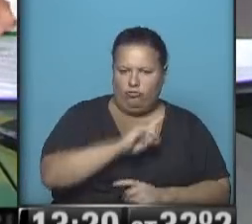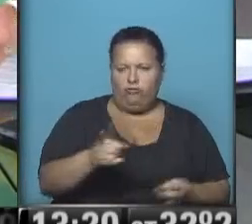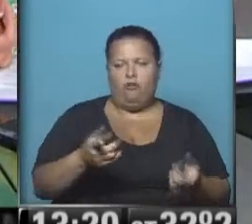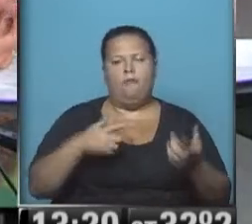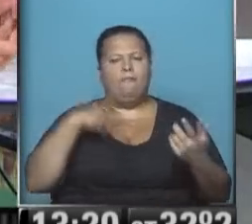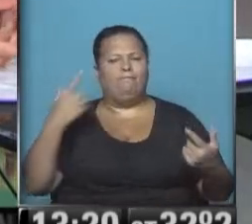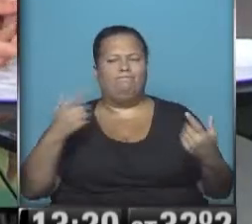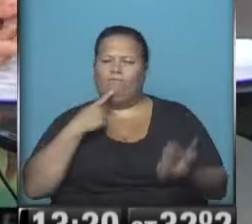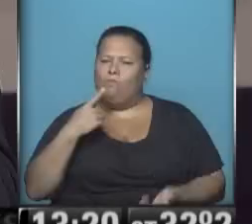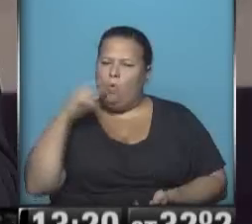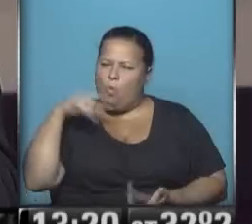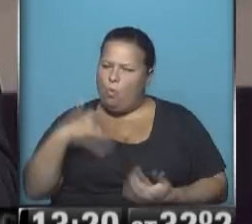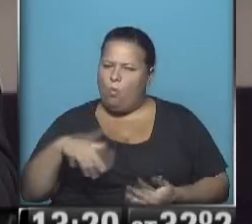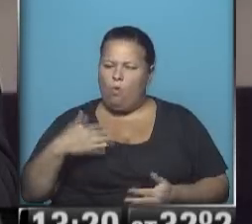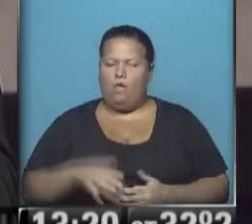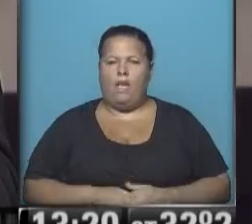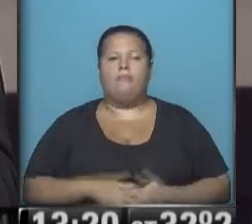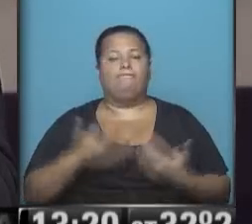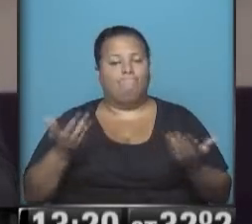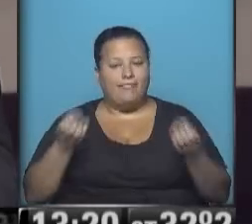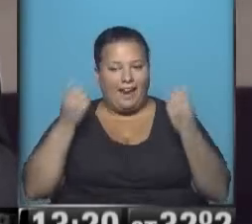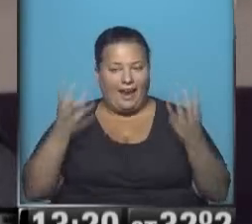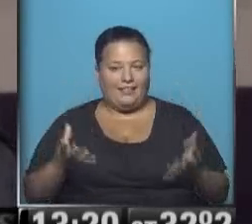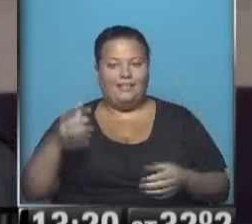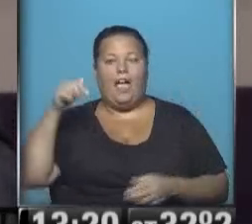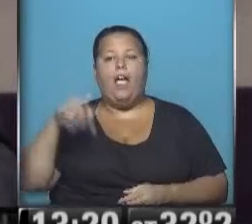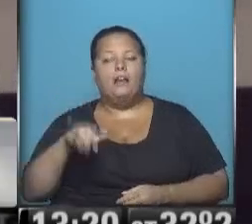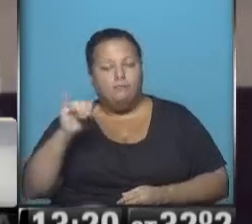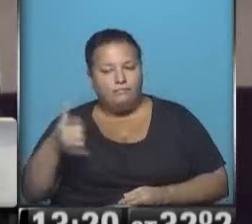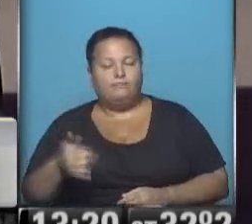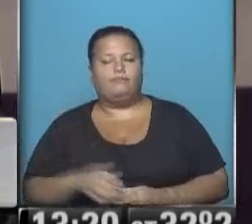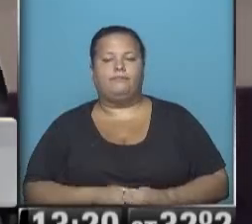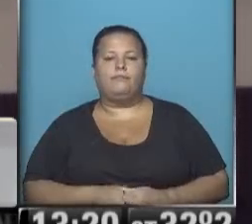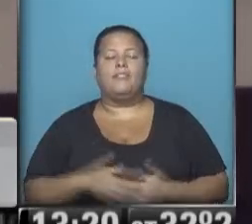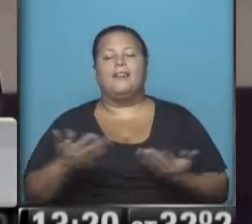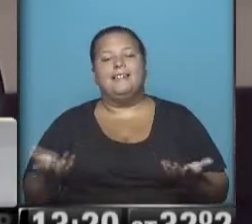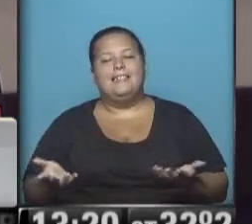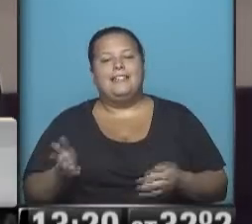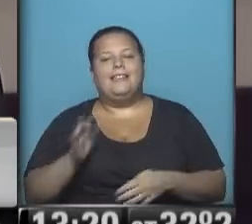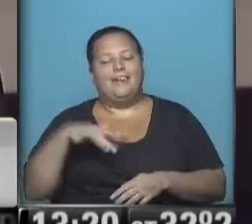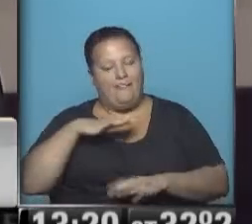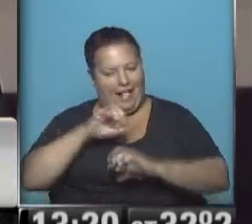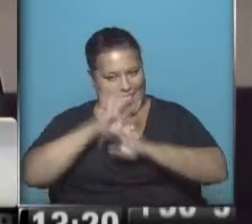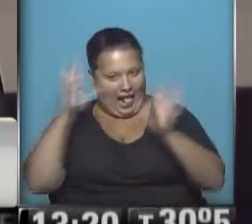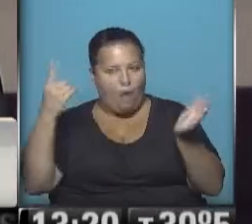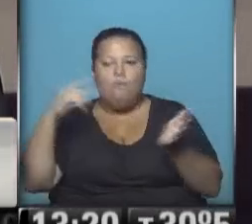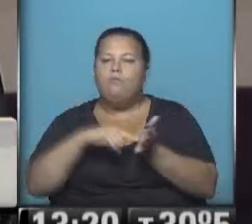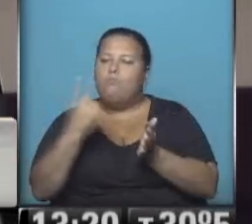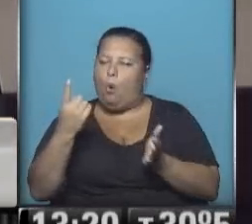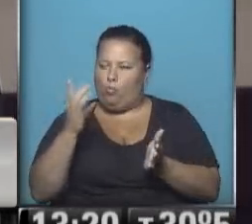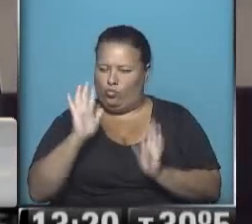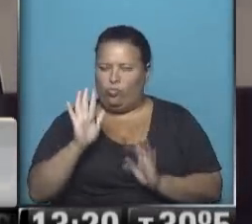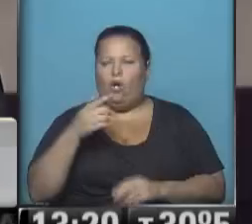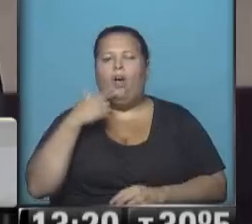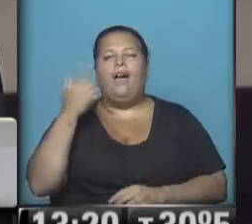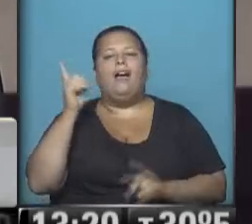tantos interrogantes Qué tal Alejandro Agustina Sí bueno es hay que aclarar una cuestión muy básica que